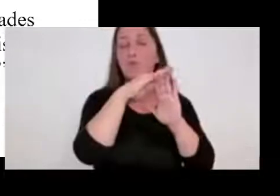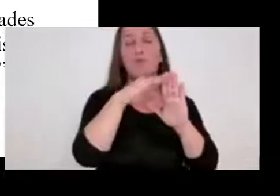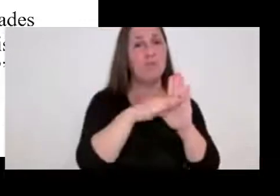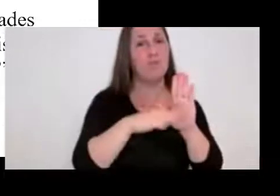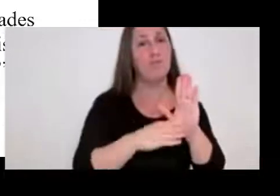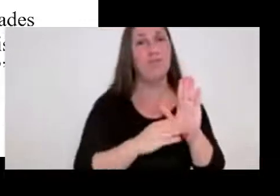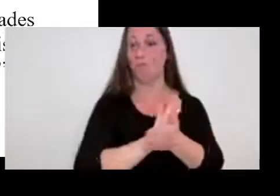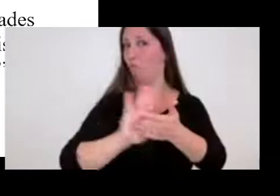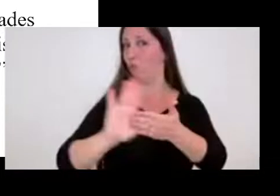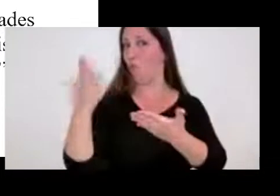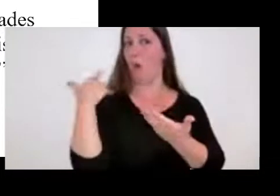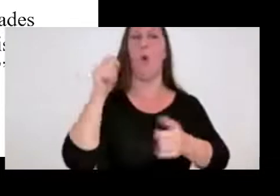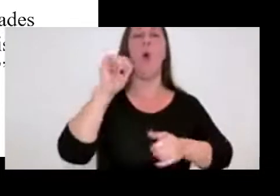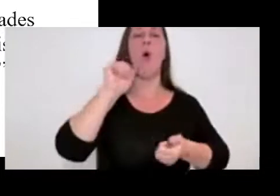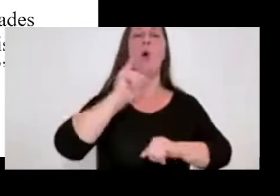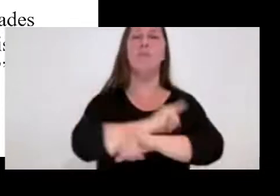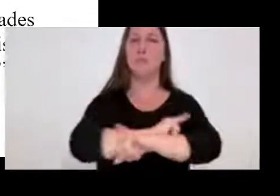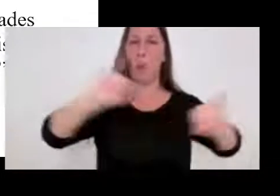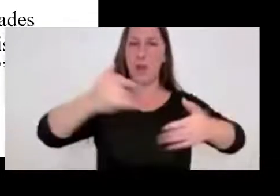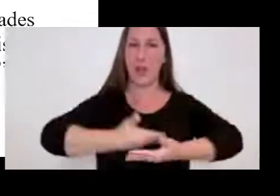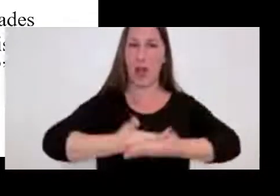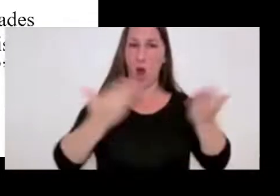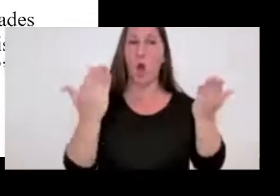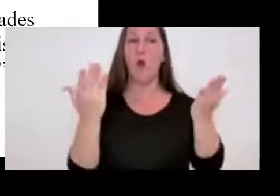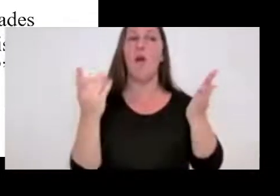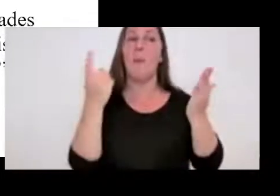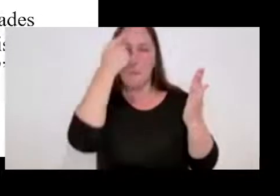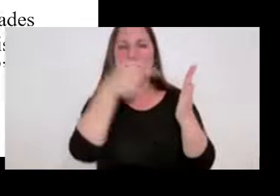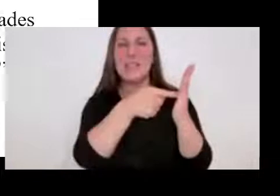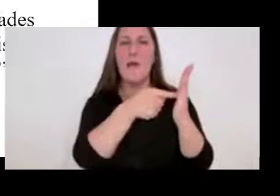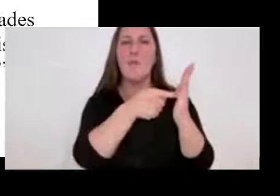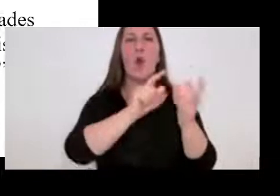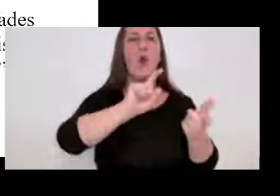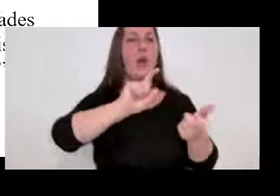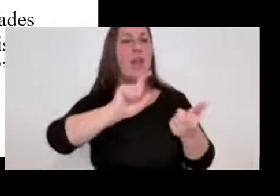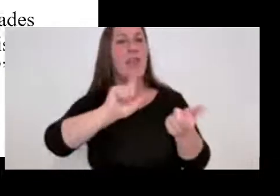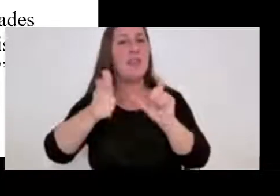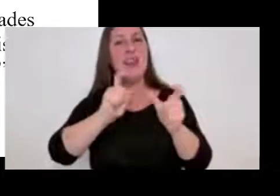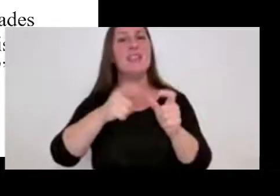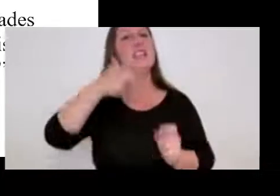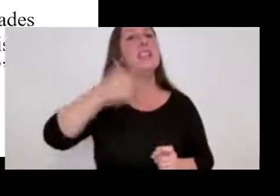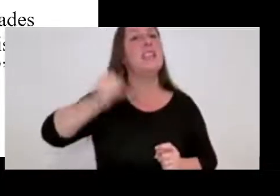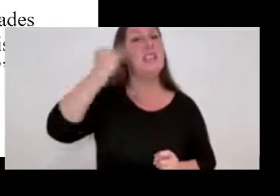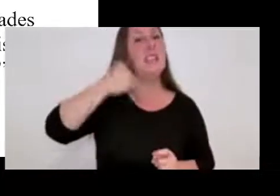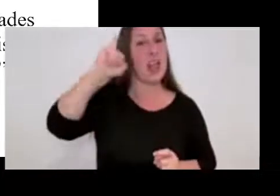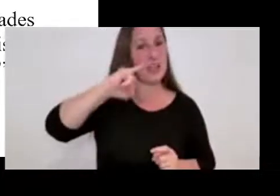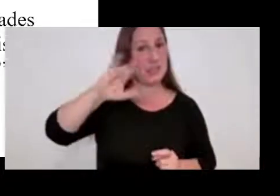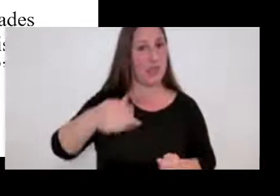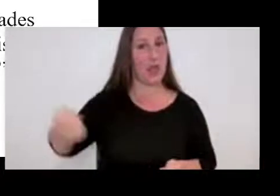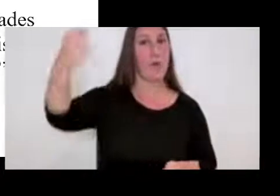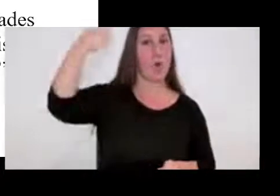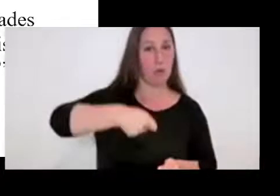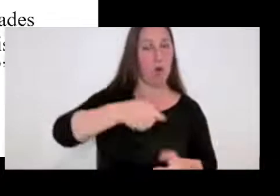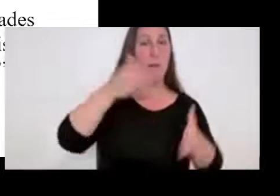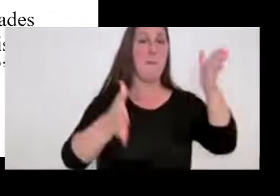recientemente publicados, ingresando las diferencias sin intereses resarcitorios, ¿sí?, en los periodos de